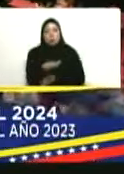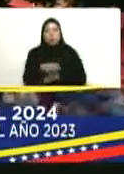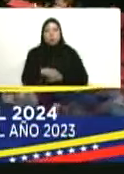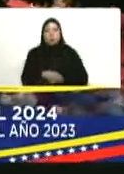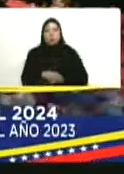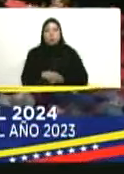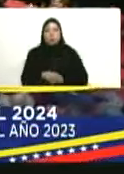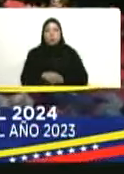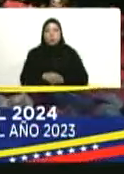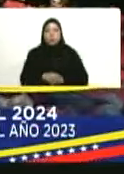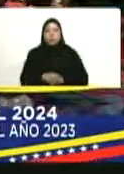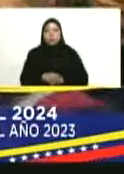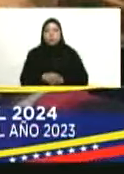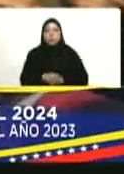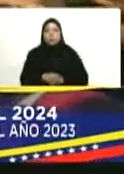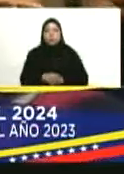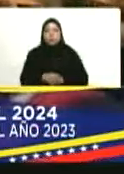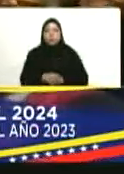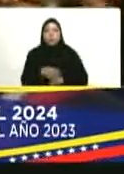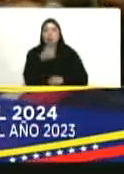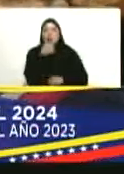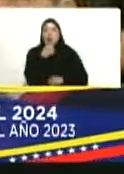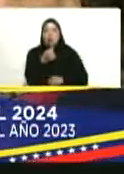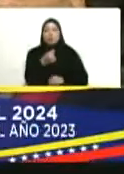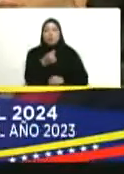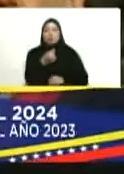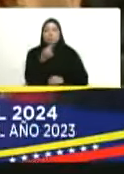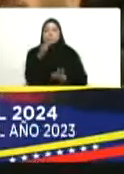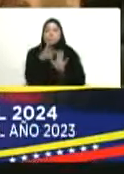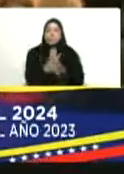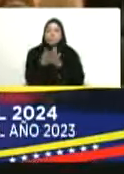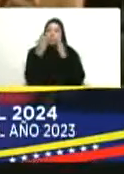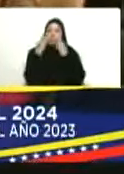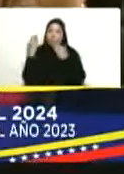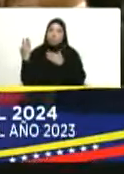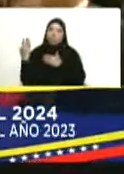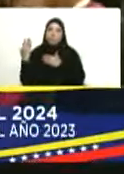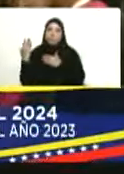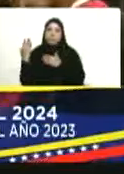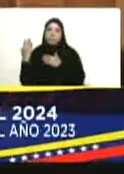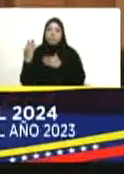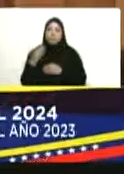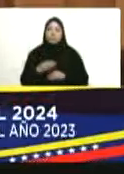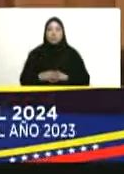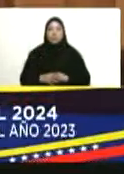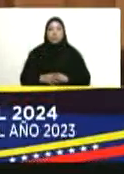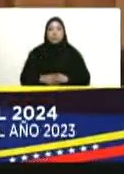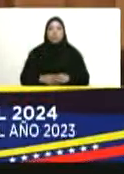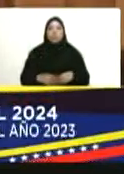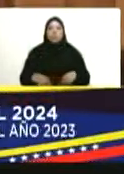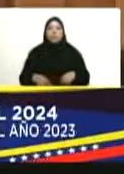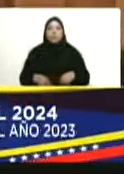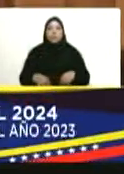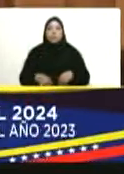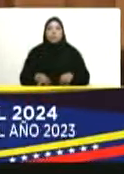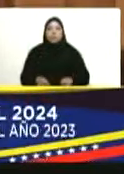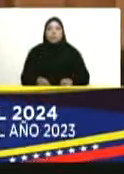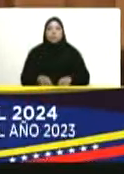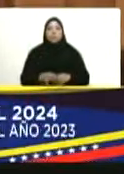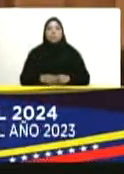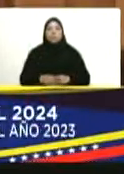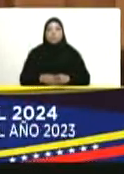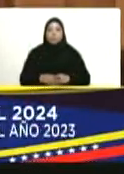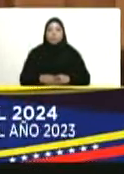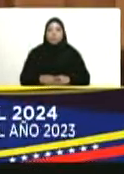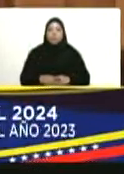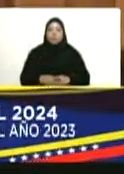Dijimos, sencillo, de manera serena, lo dijimos, el pueblo tiene derecho a votar,